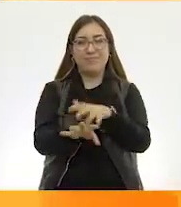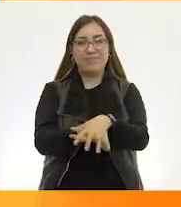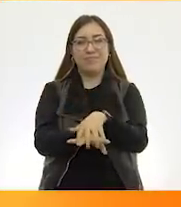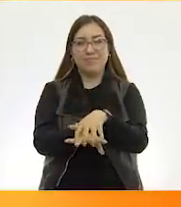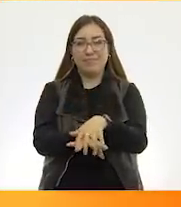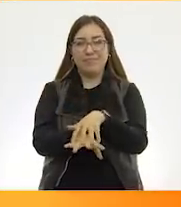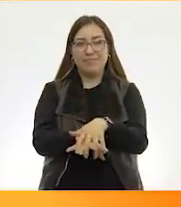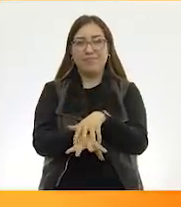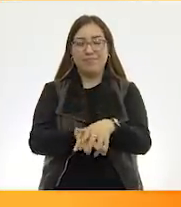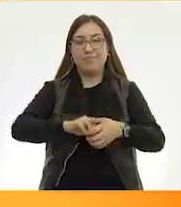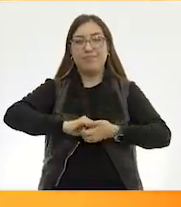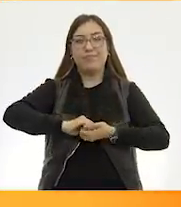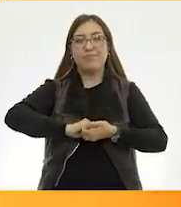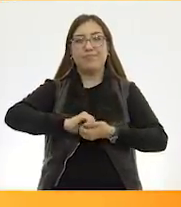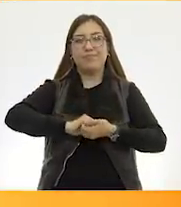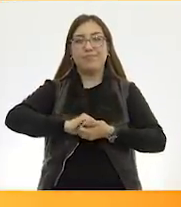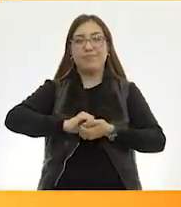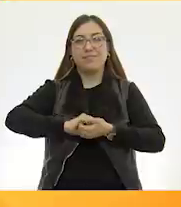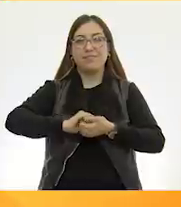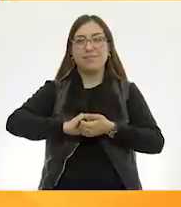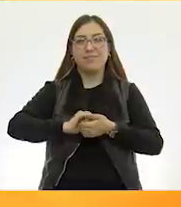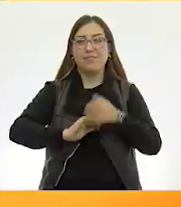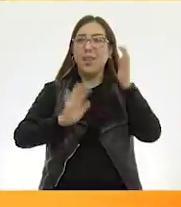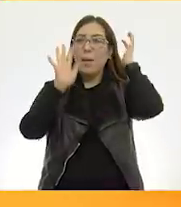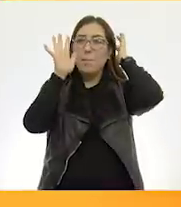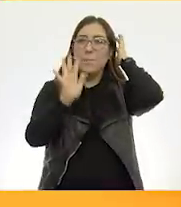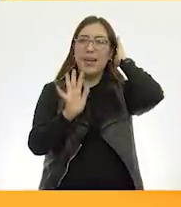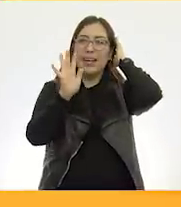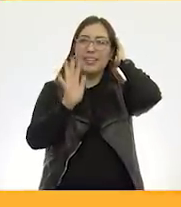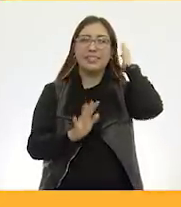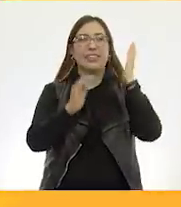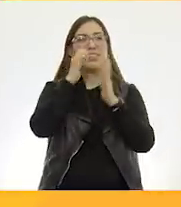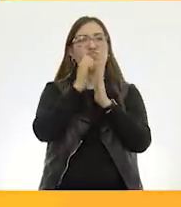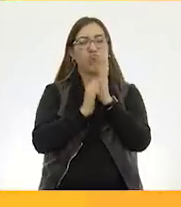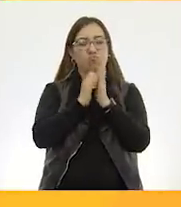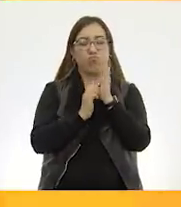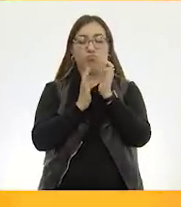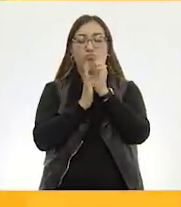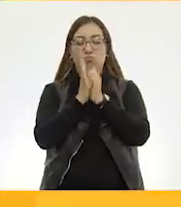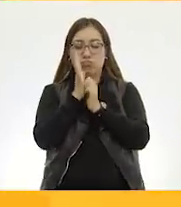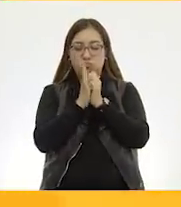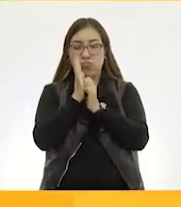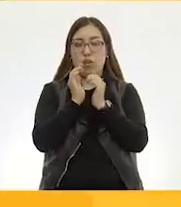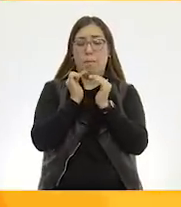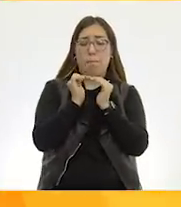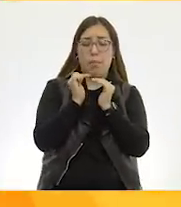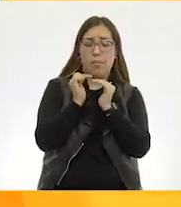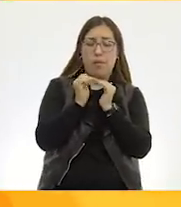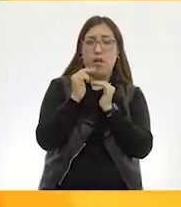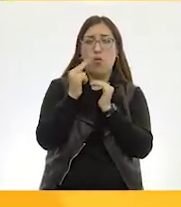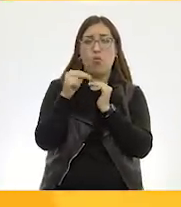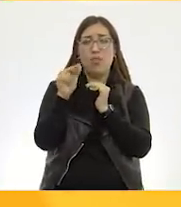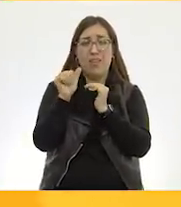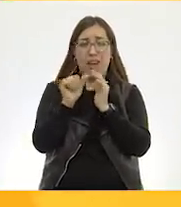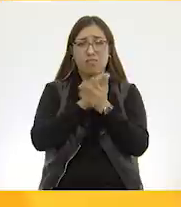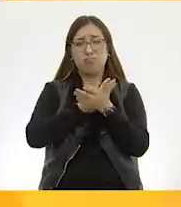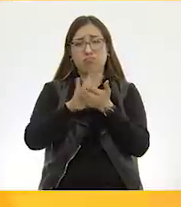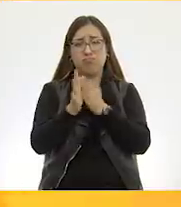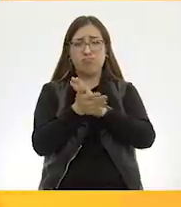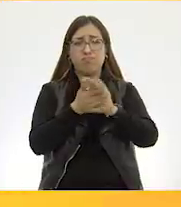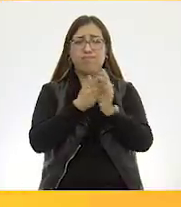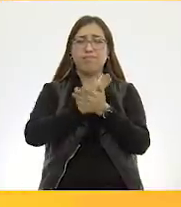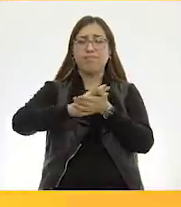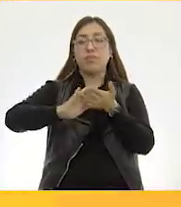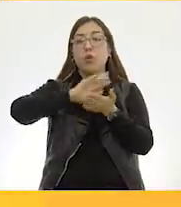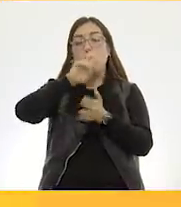mano. Frota los dedos. Ahora haz como que rasguñas la palma de tus manos para lavar tus uñas. Enjuaga